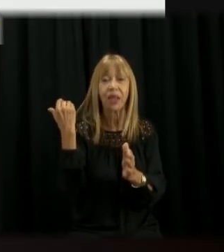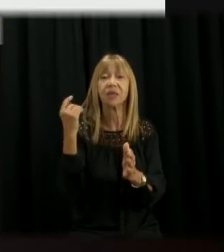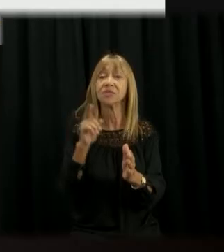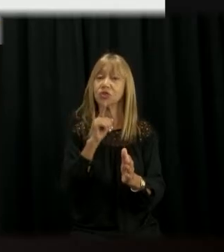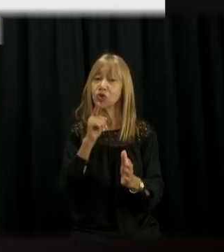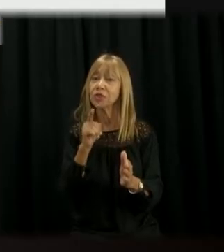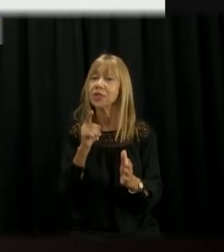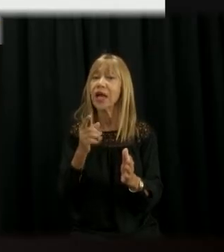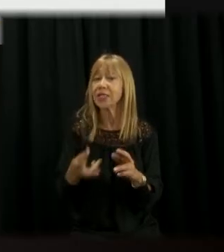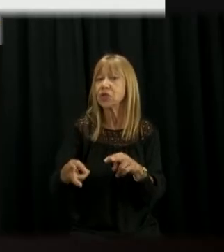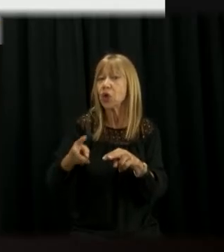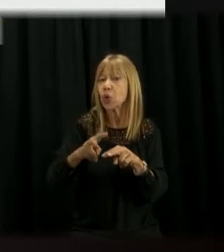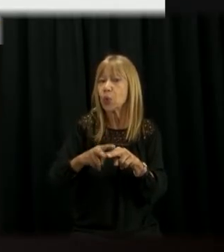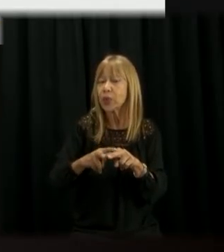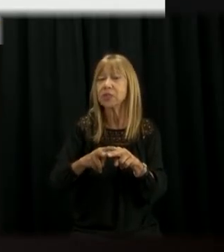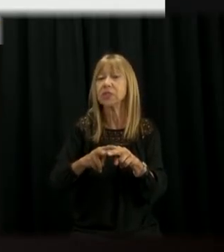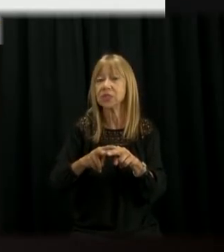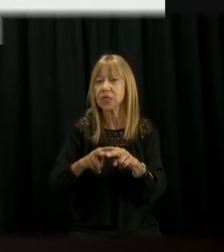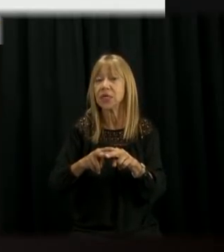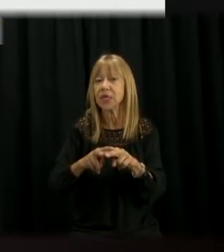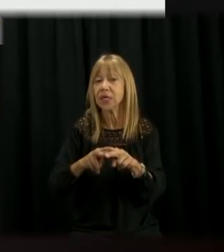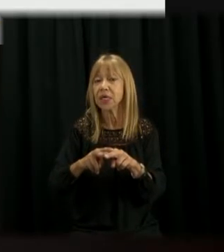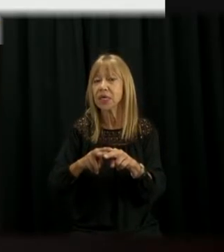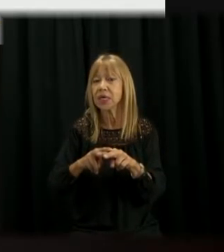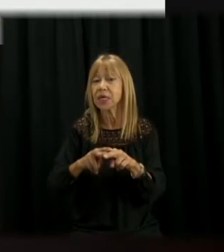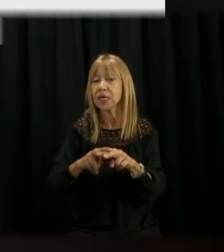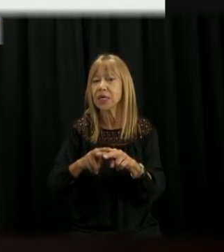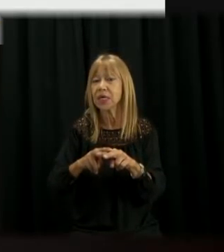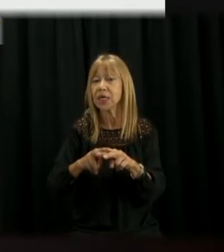a esa época, definitivamente ha aumentado